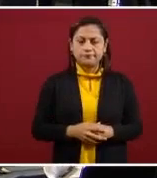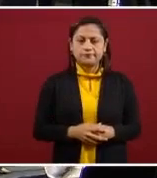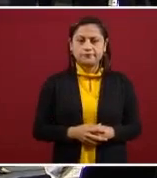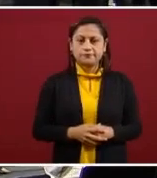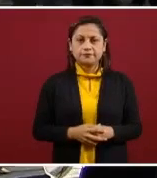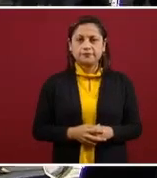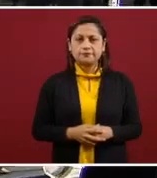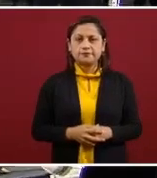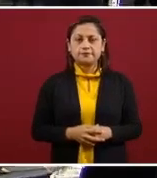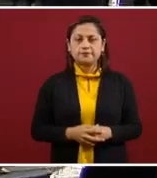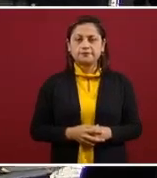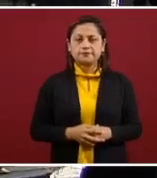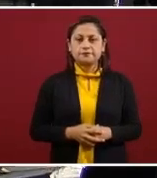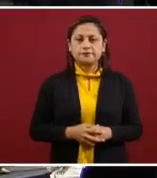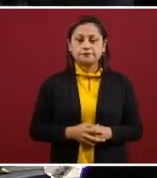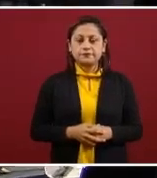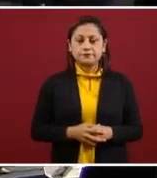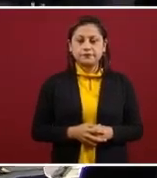Vamos a